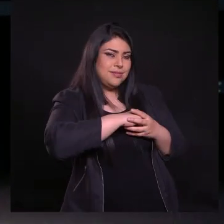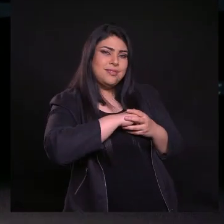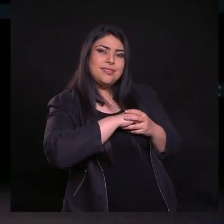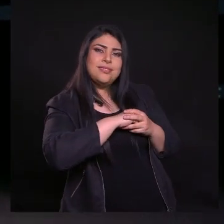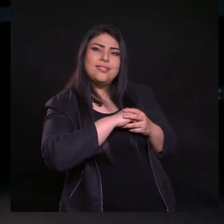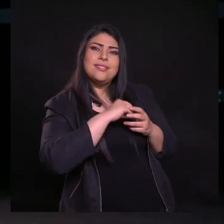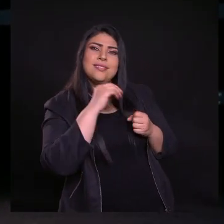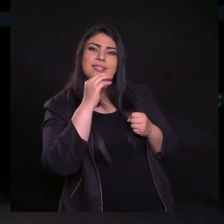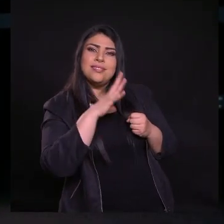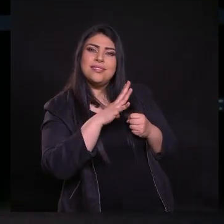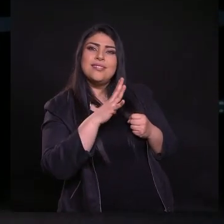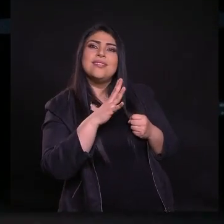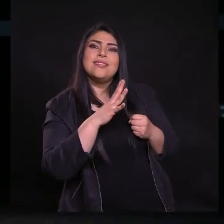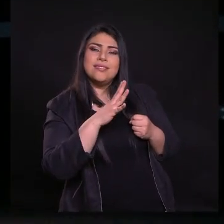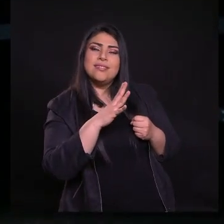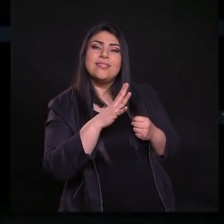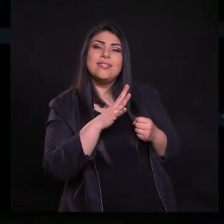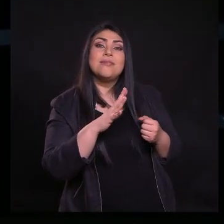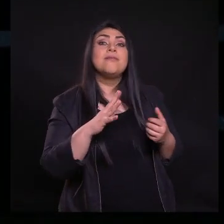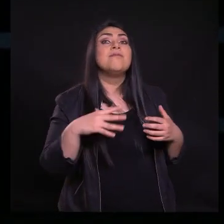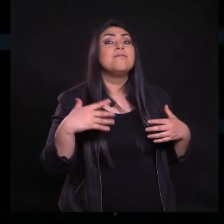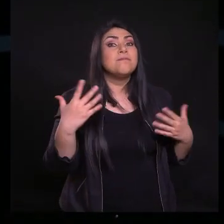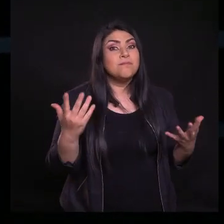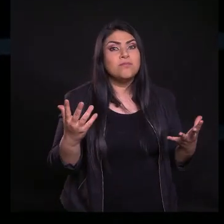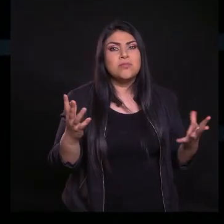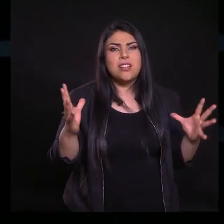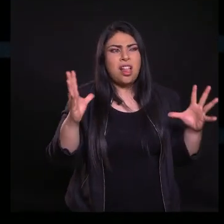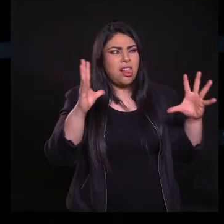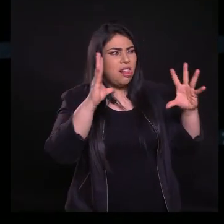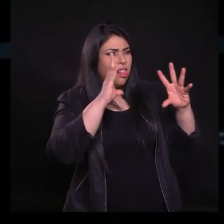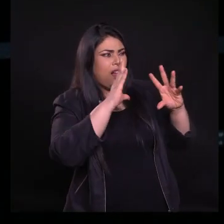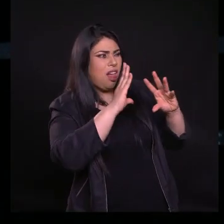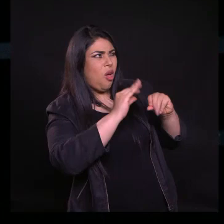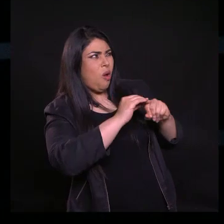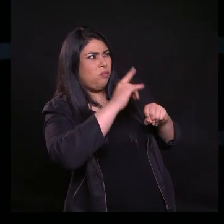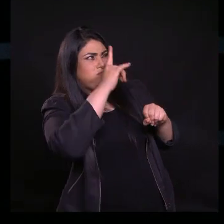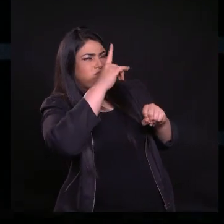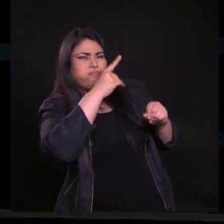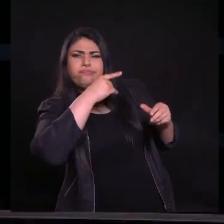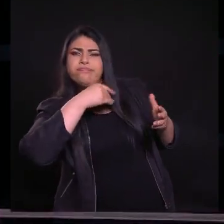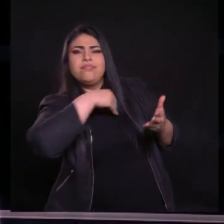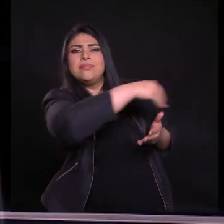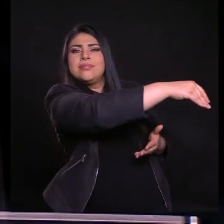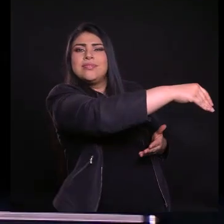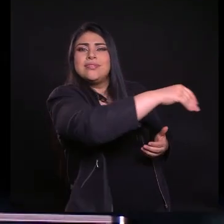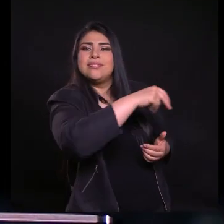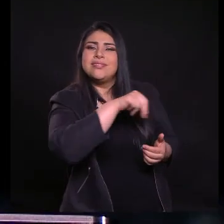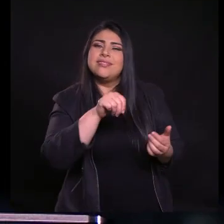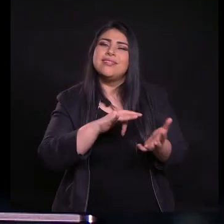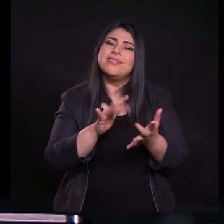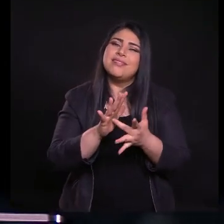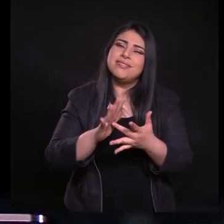hará que toda tiniebla se disipe en el nombre de jesús